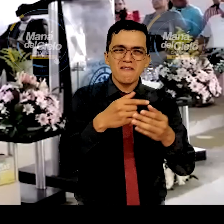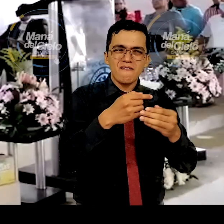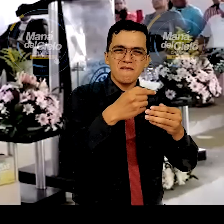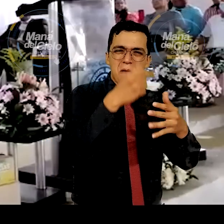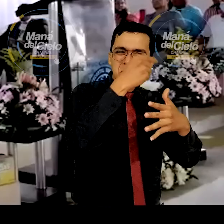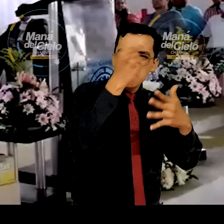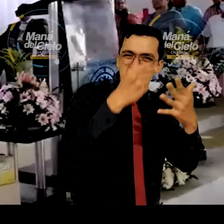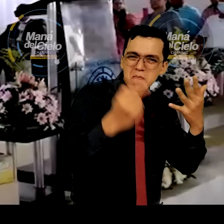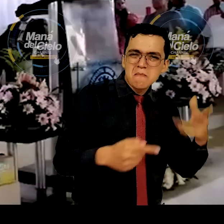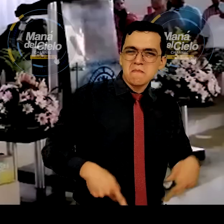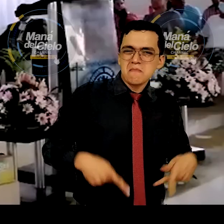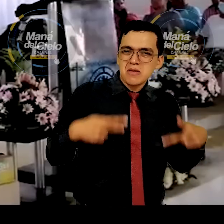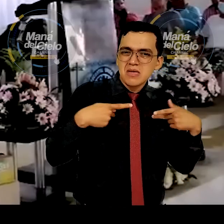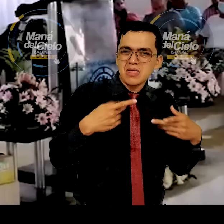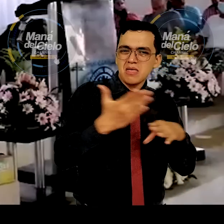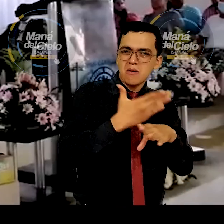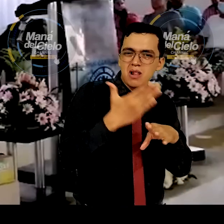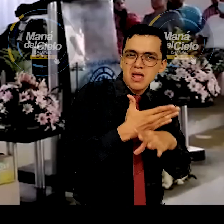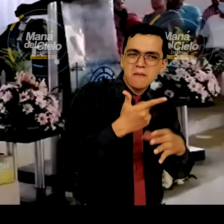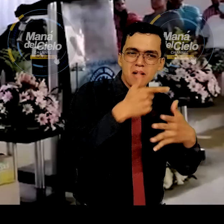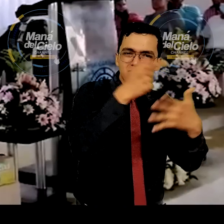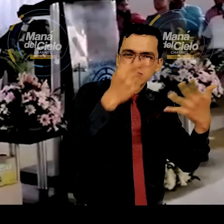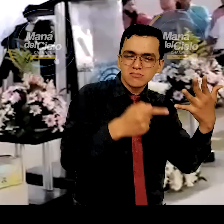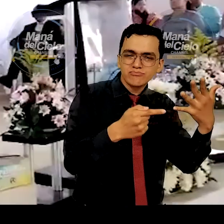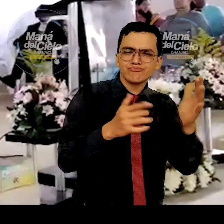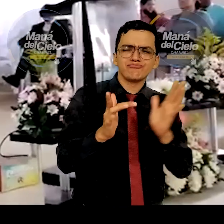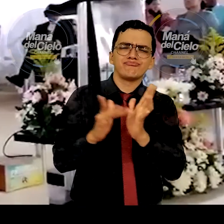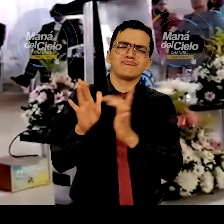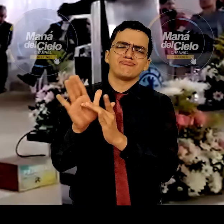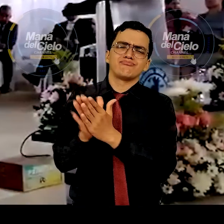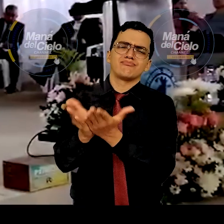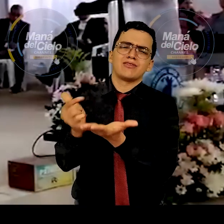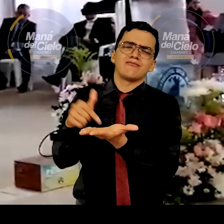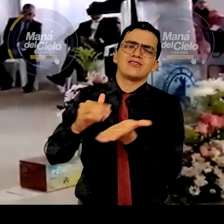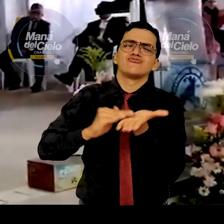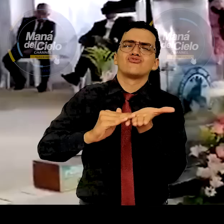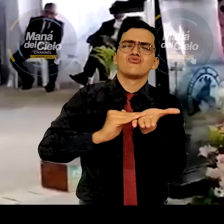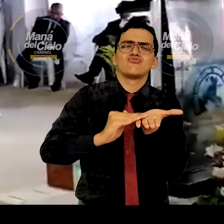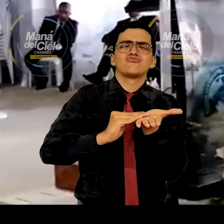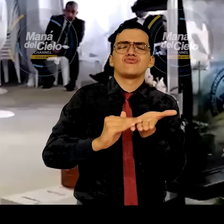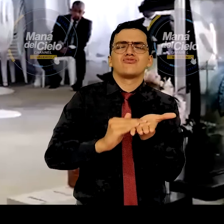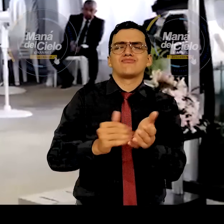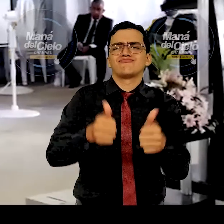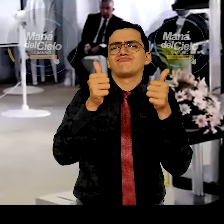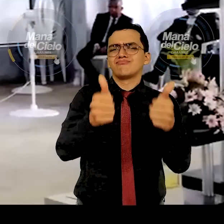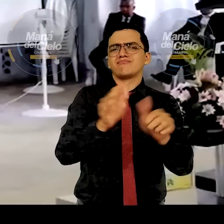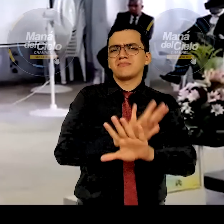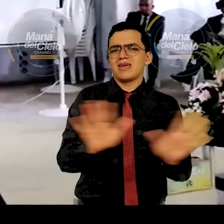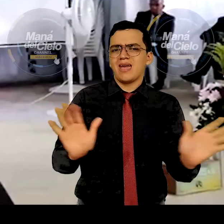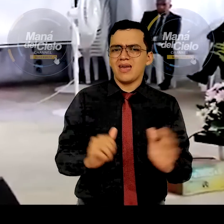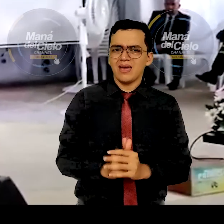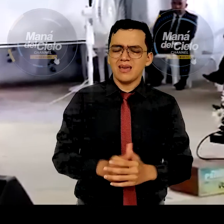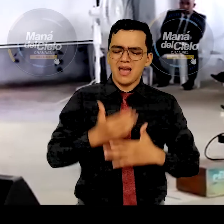Pero como te están buscando, es otra respuesta. Me quedé embarazada. Voy a preguntarle al médico qué